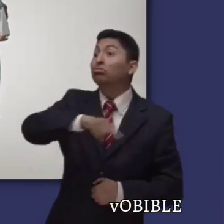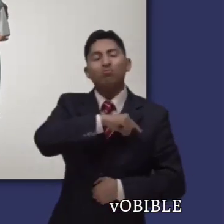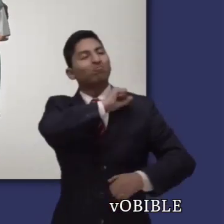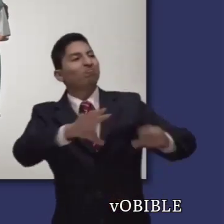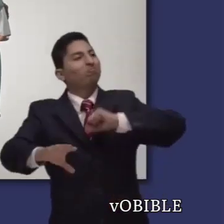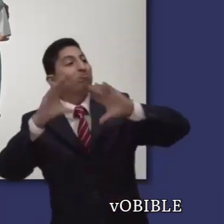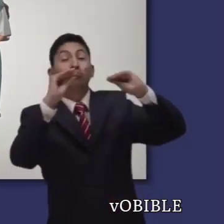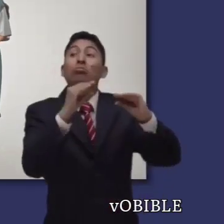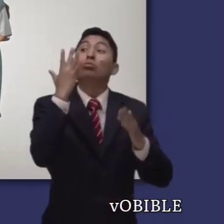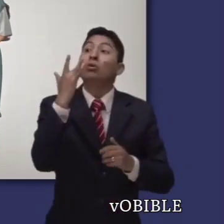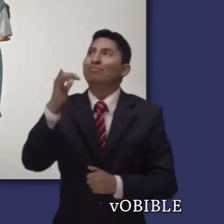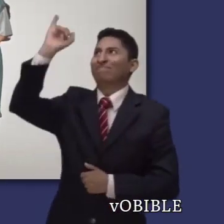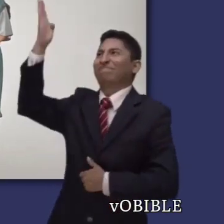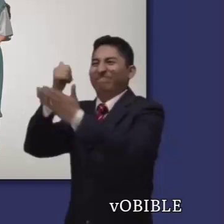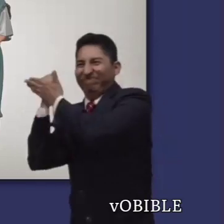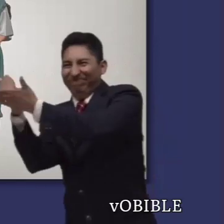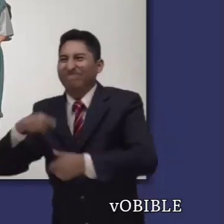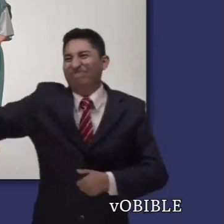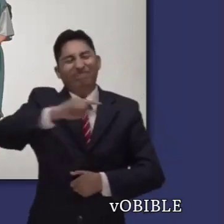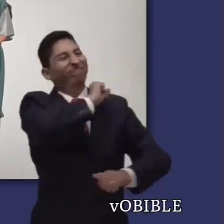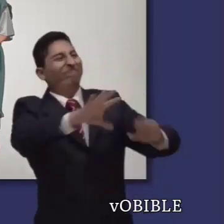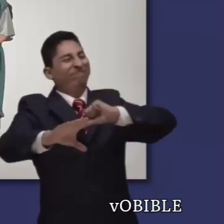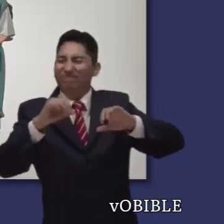capacitado adecuadamente para ser sus ministros.